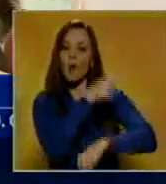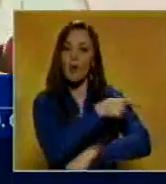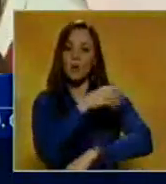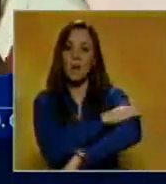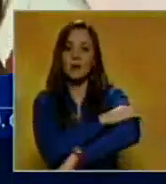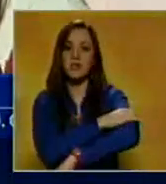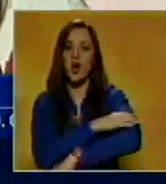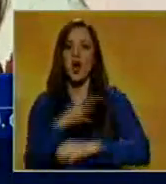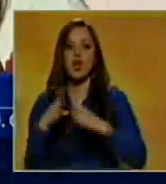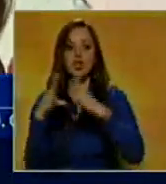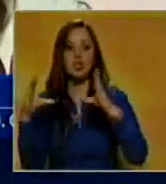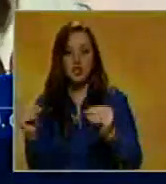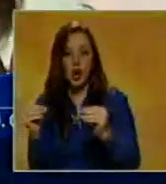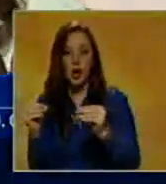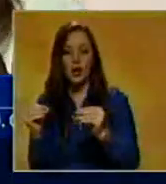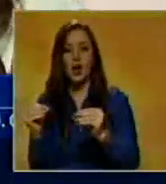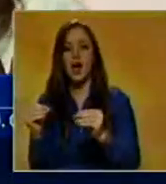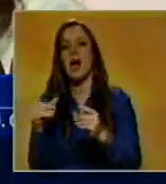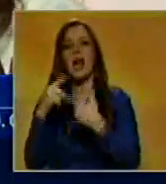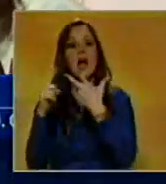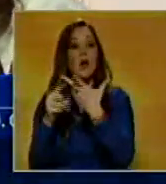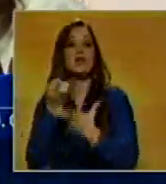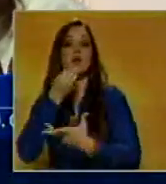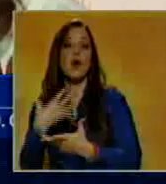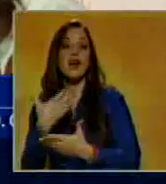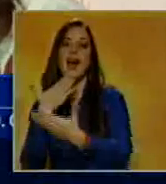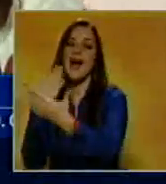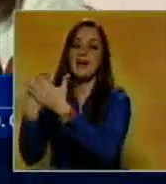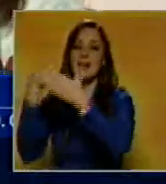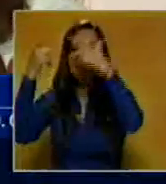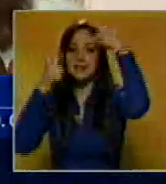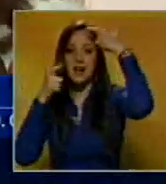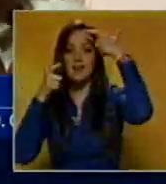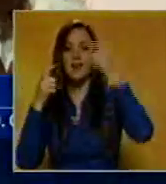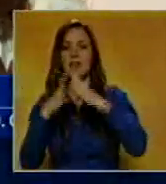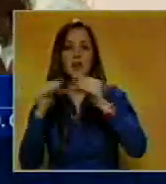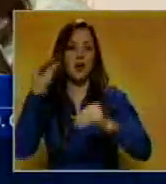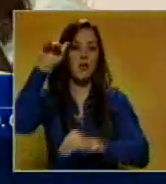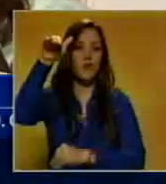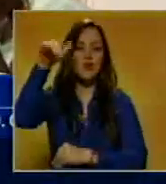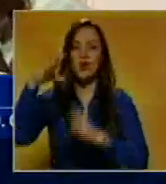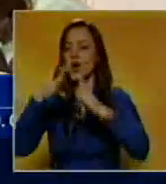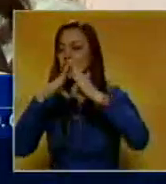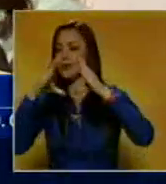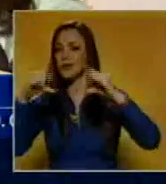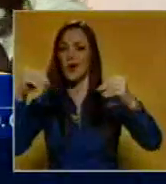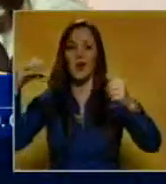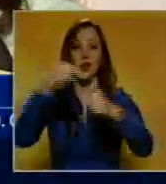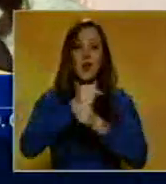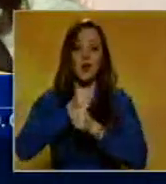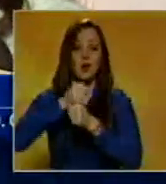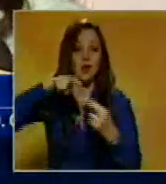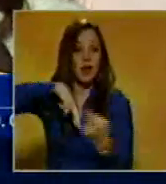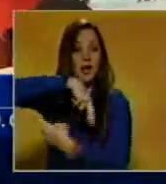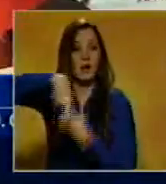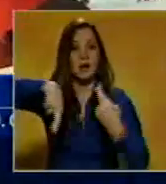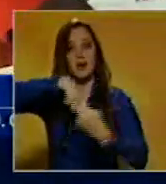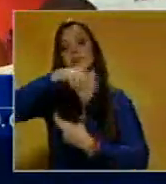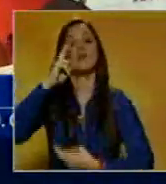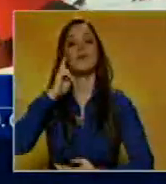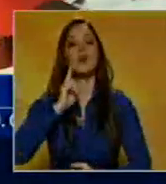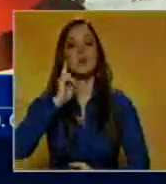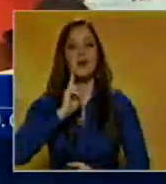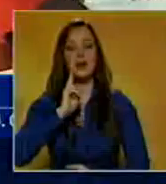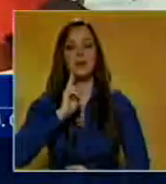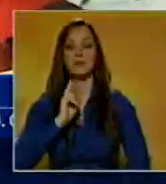gracias a Chávez, es culpa a Chávez, y que todo lo que le falta por lograr solo lo conseguirá con la revolución bolivariana.